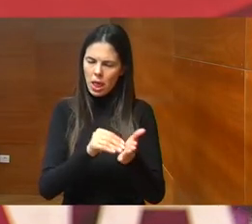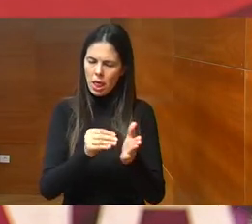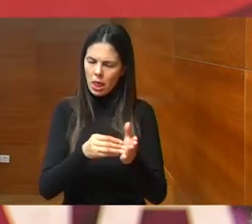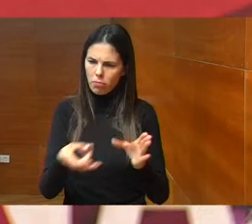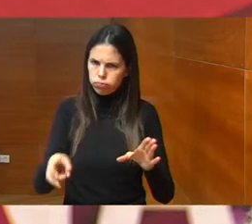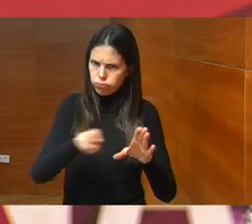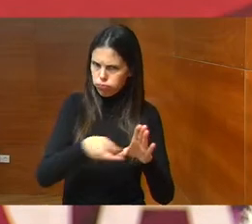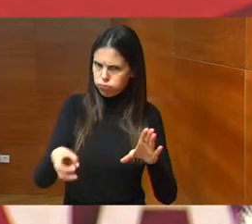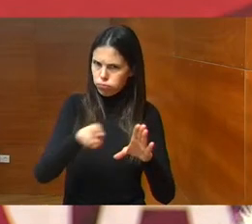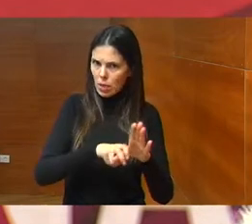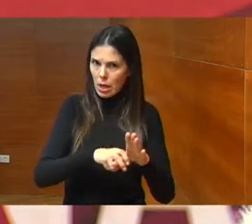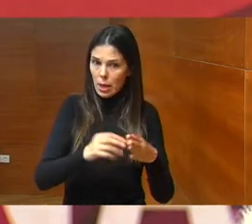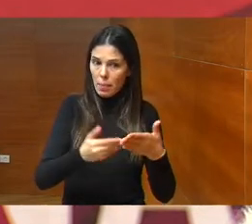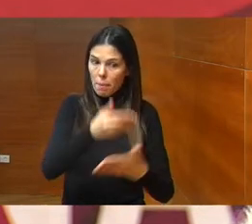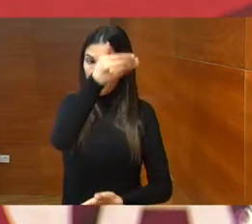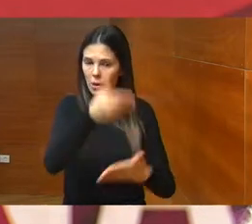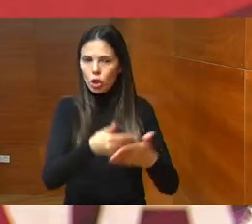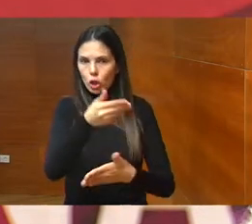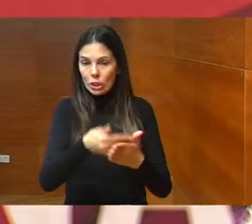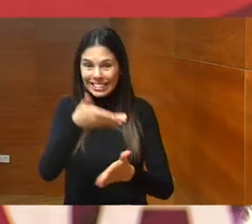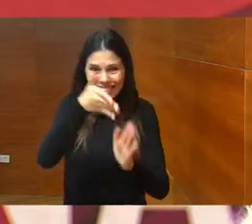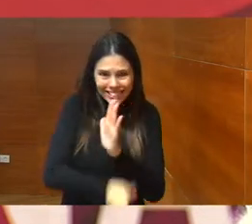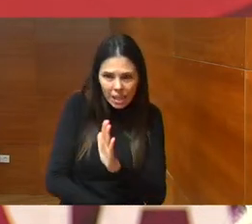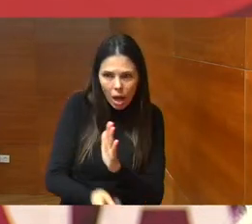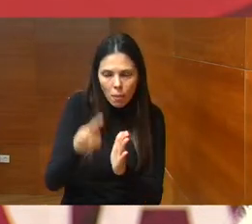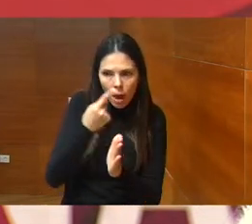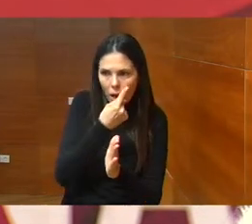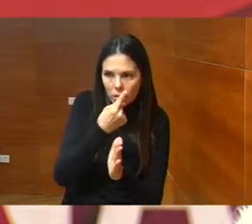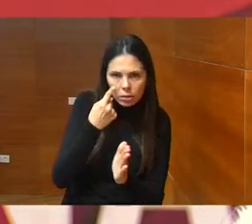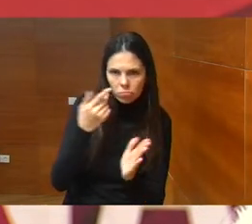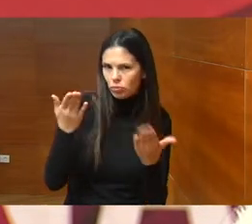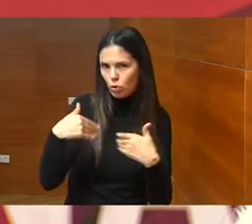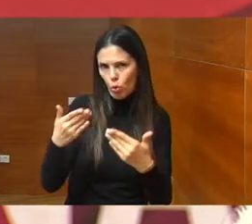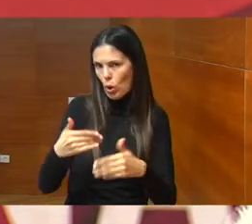a prensa no estaba siempre en todas